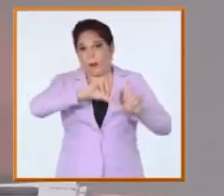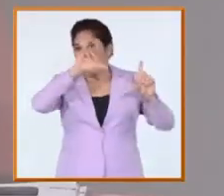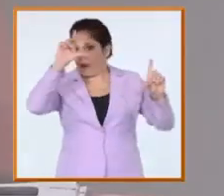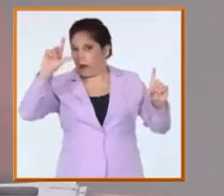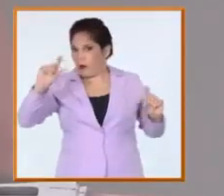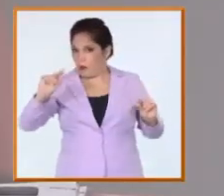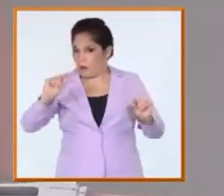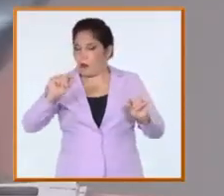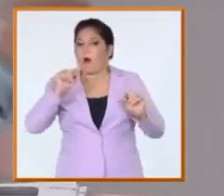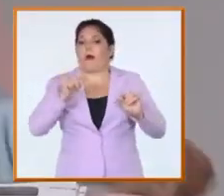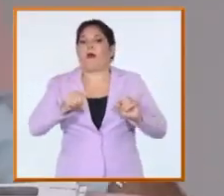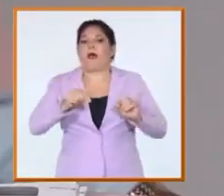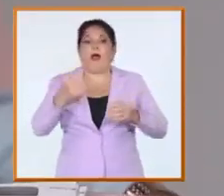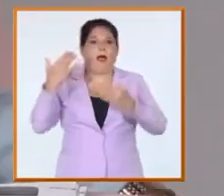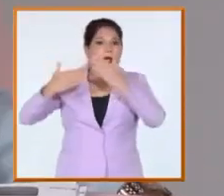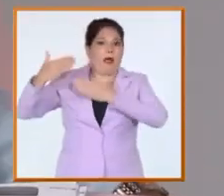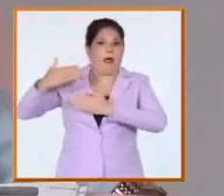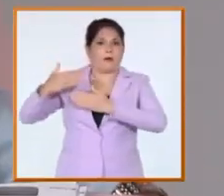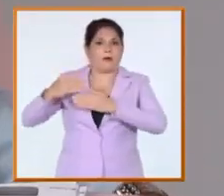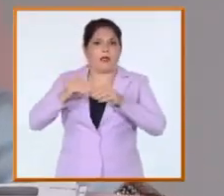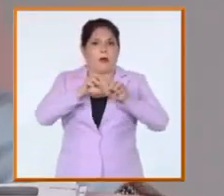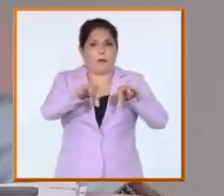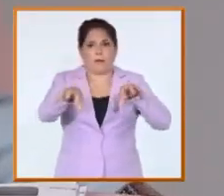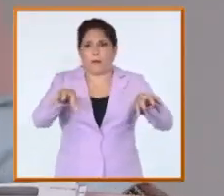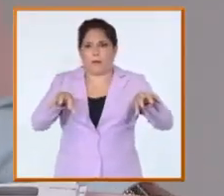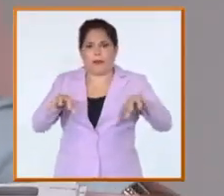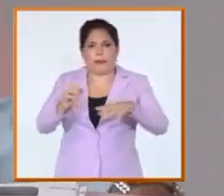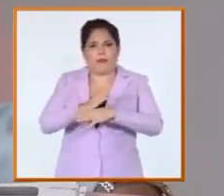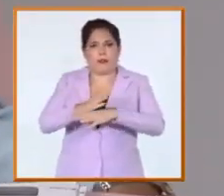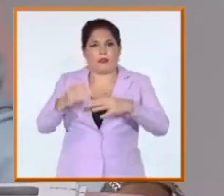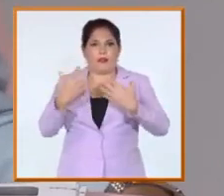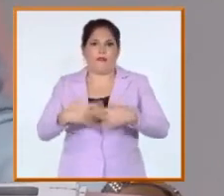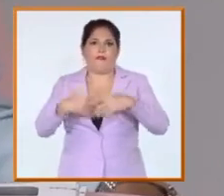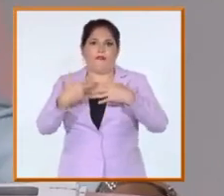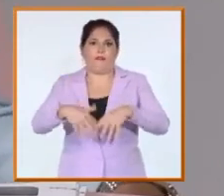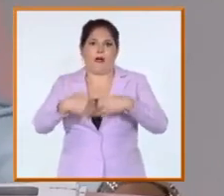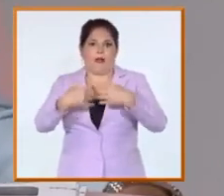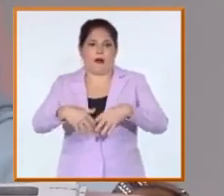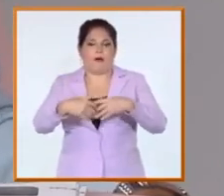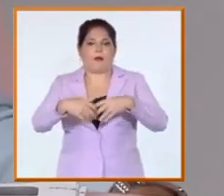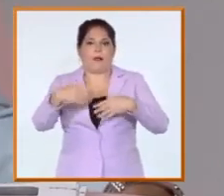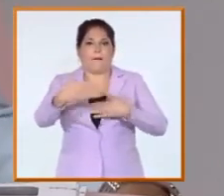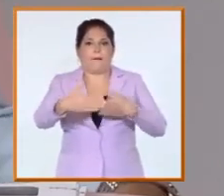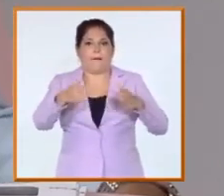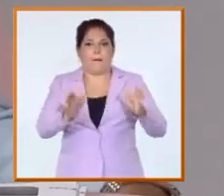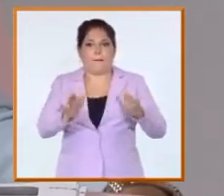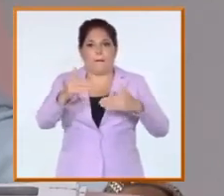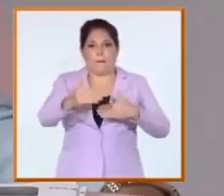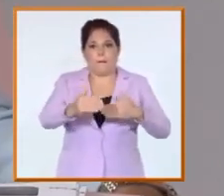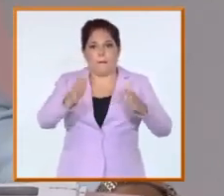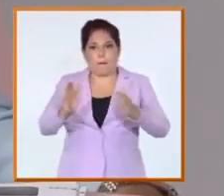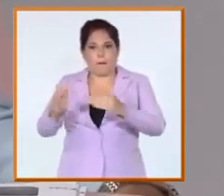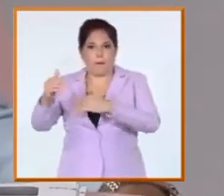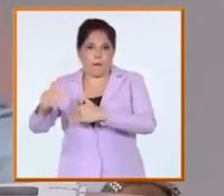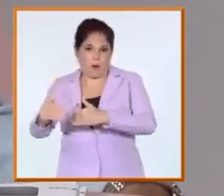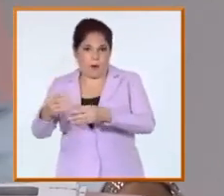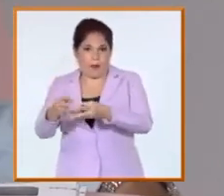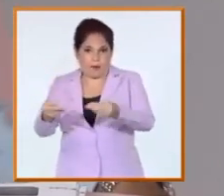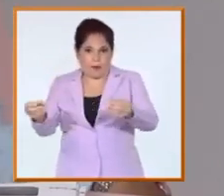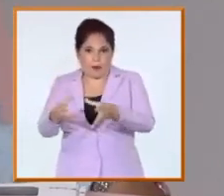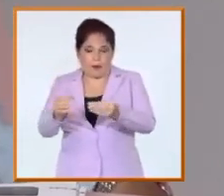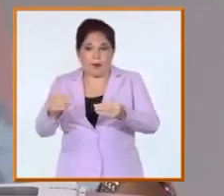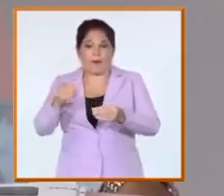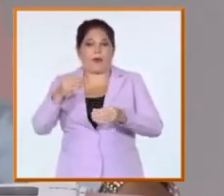en el país había una red de fábricas de producción de bloques de la de arcilla y